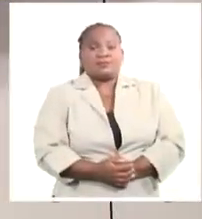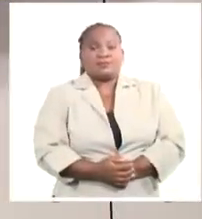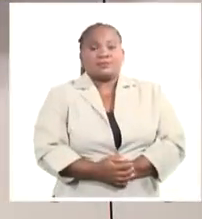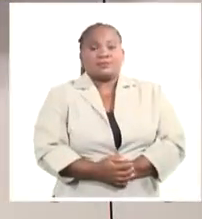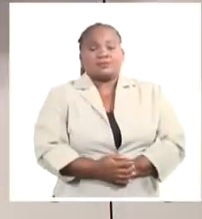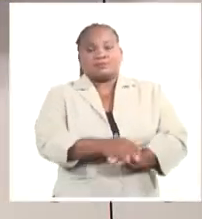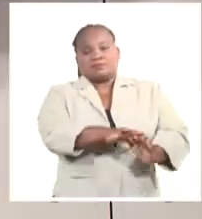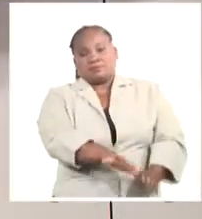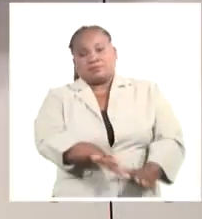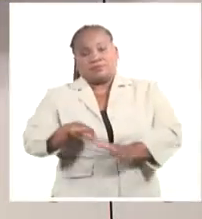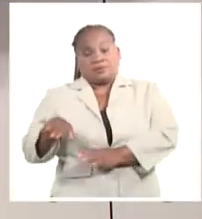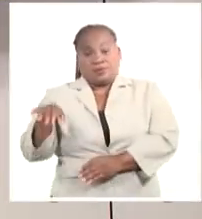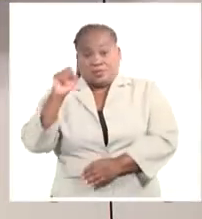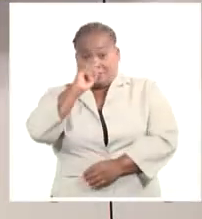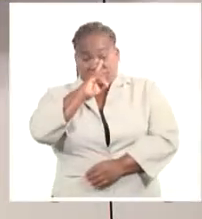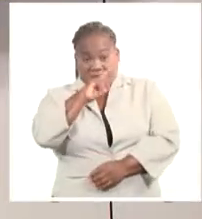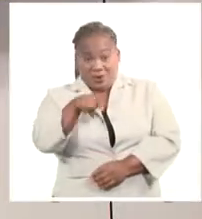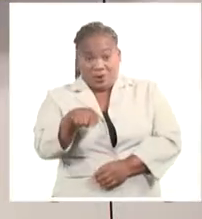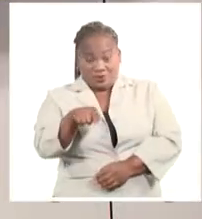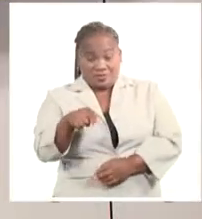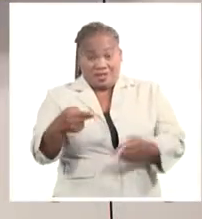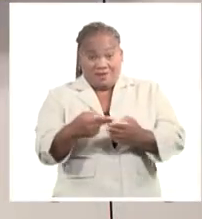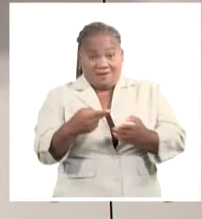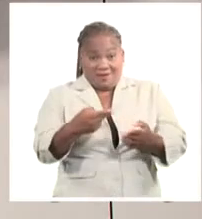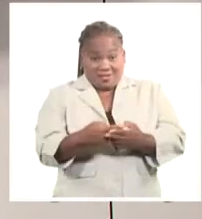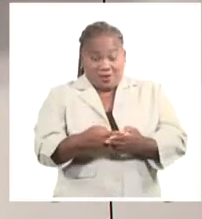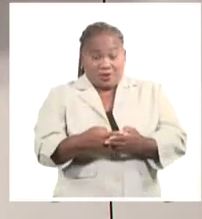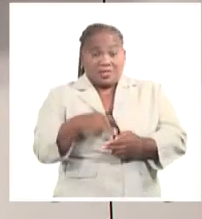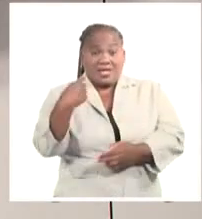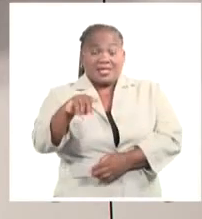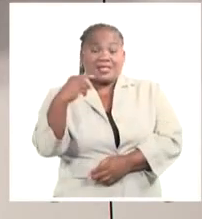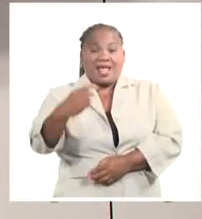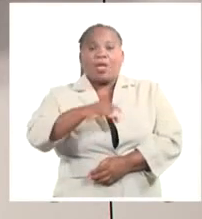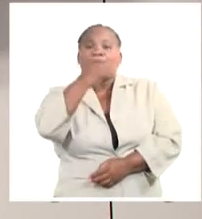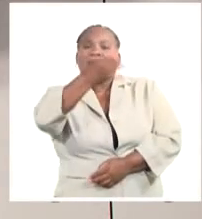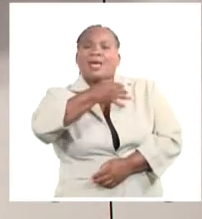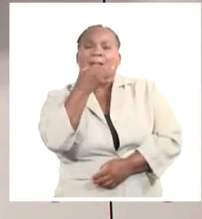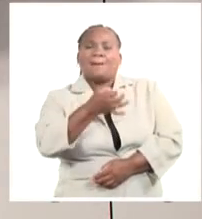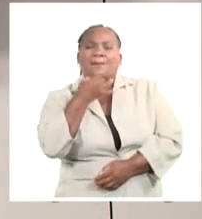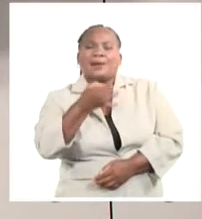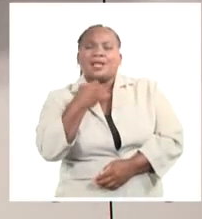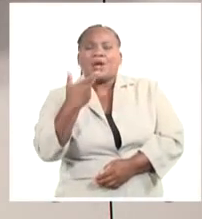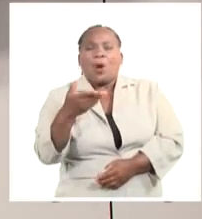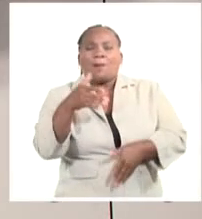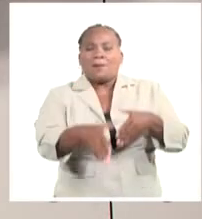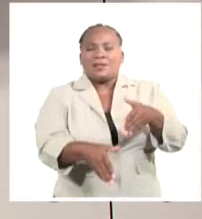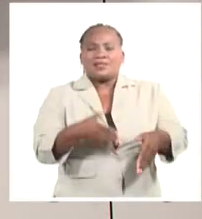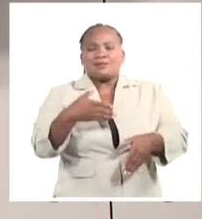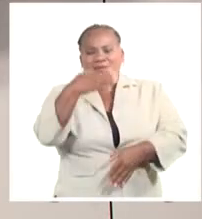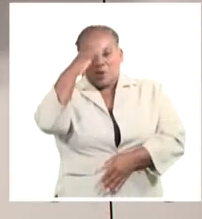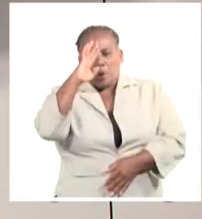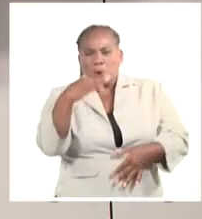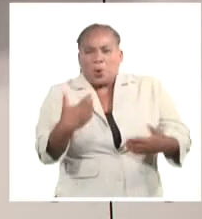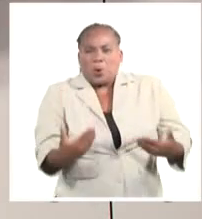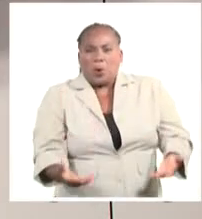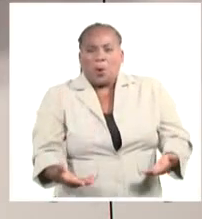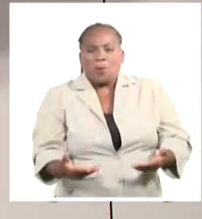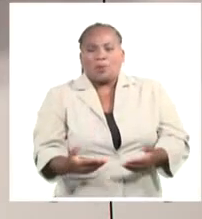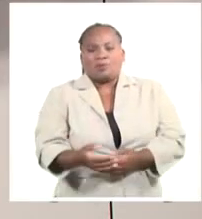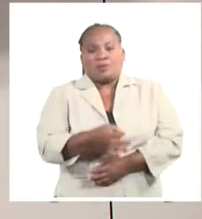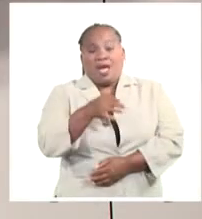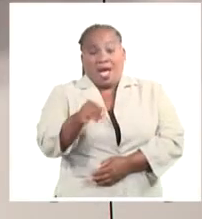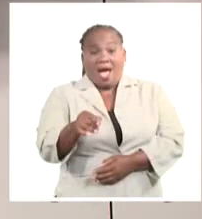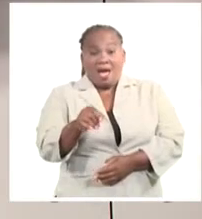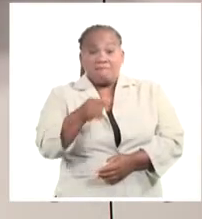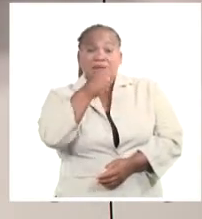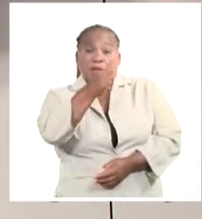Luego del partido, el entrenador principal de Cuba, Alain Álvarez, ofreció sus consideraciones de la participación de nuestro equipo en el evento al colega Pavel